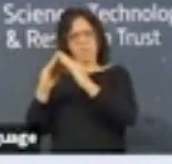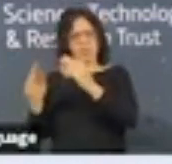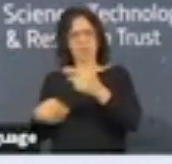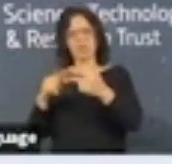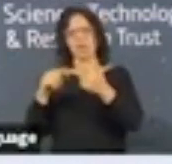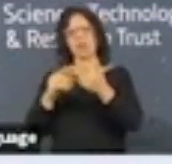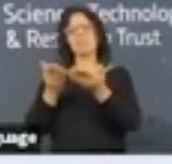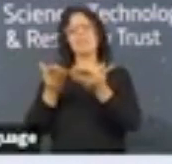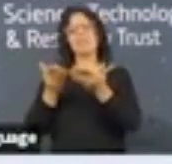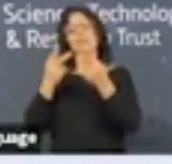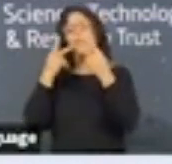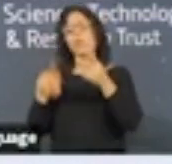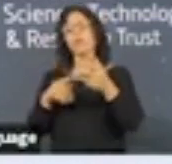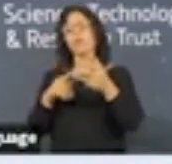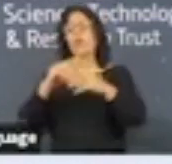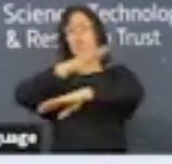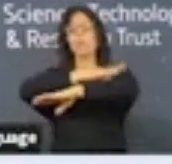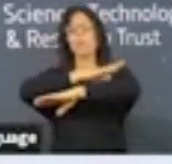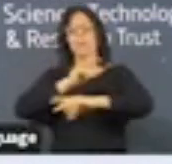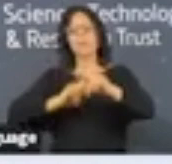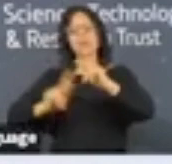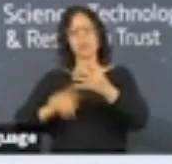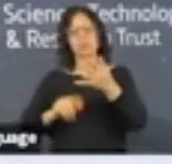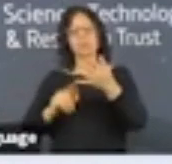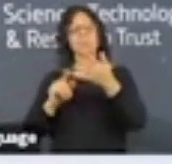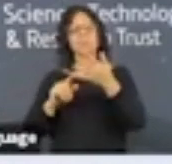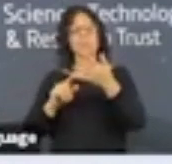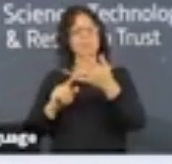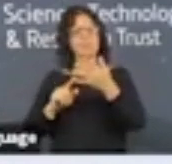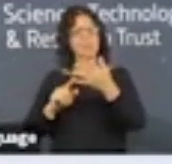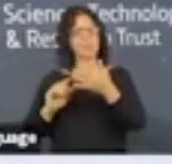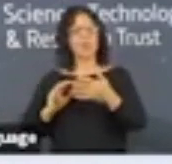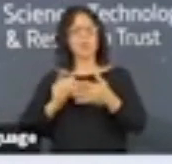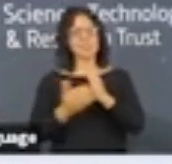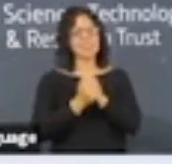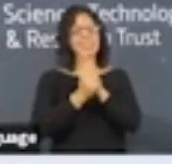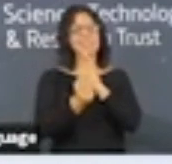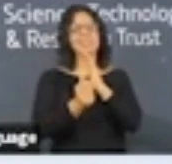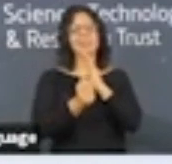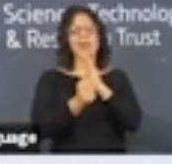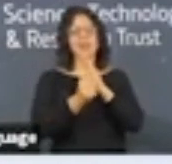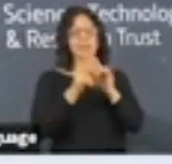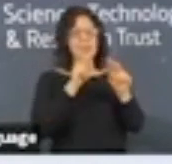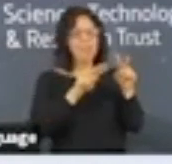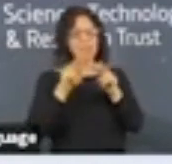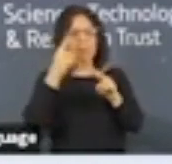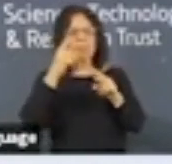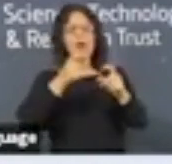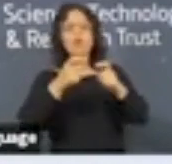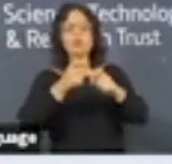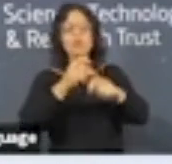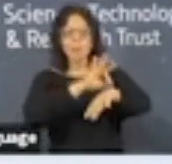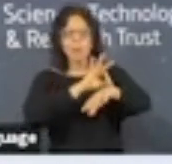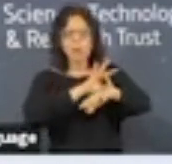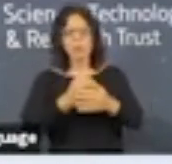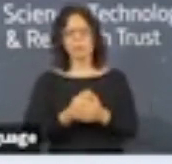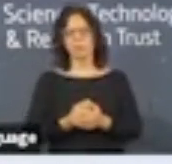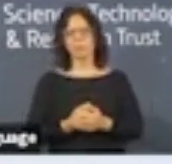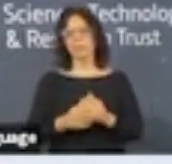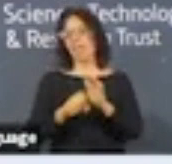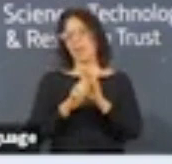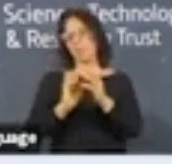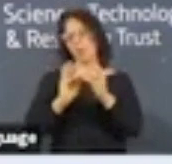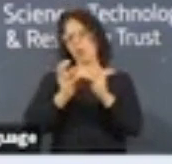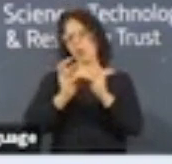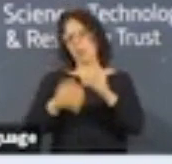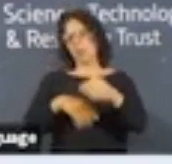comportamiento humano y nuestras capacidades de vigilancia y control de mosquitos. Por ejemplo, el clima es